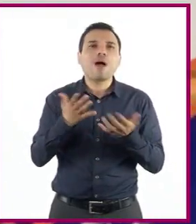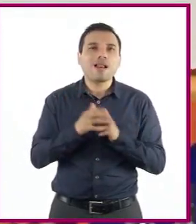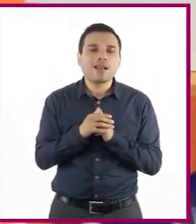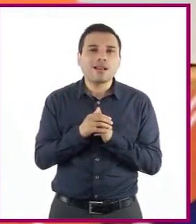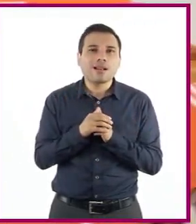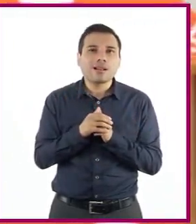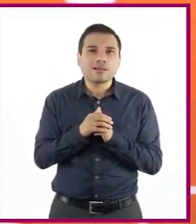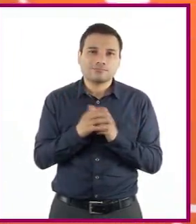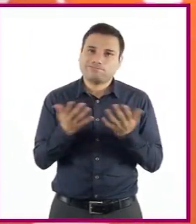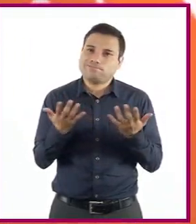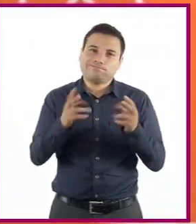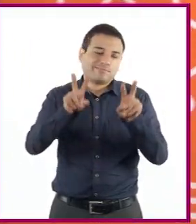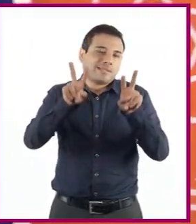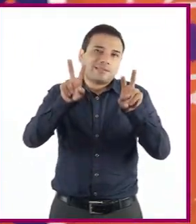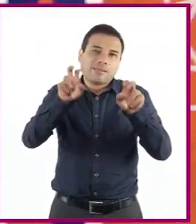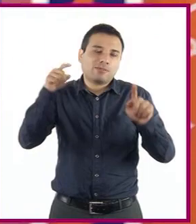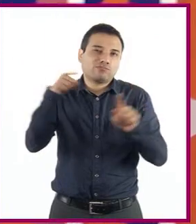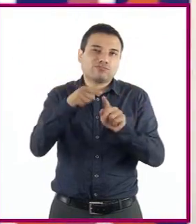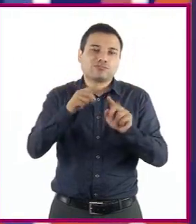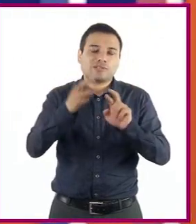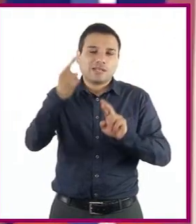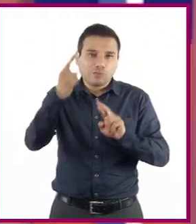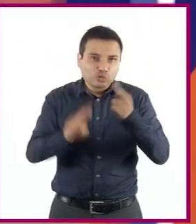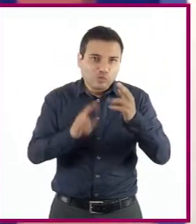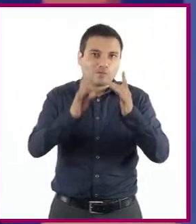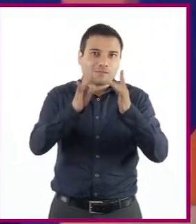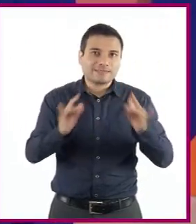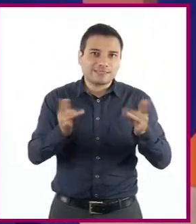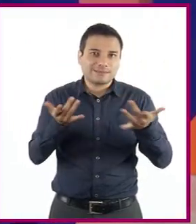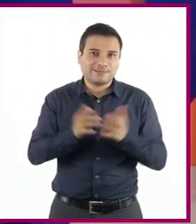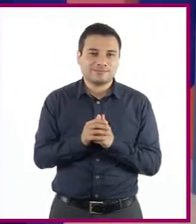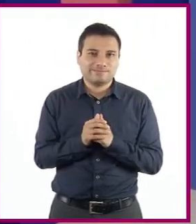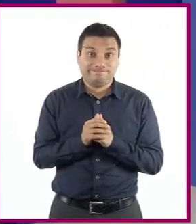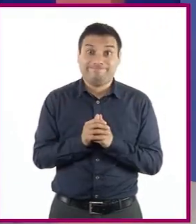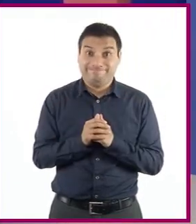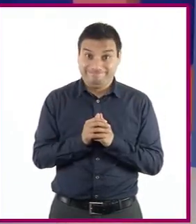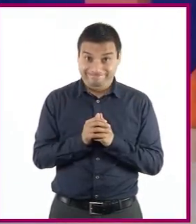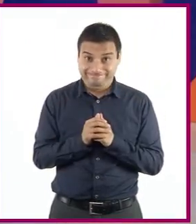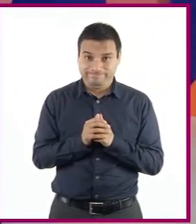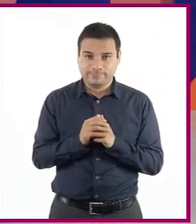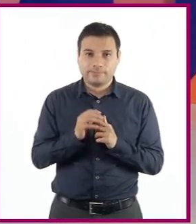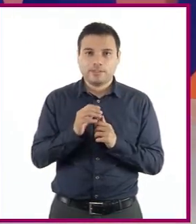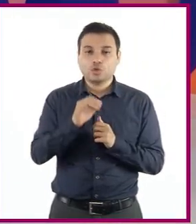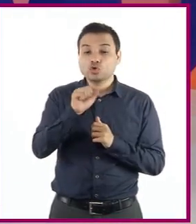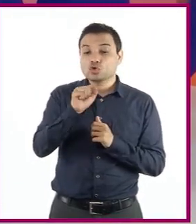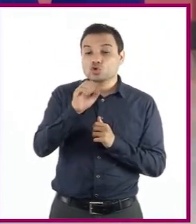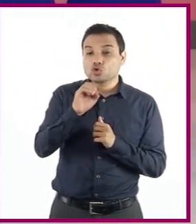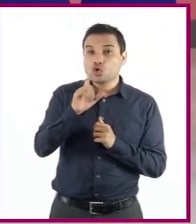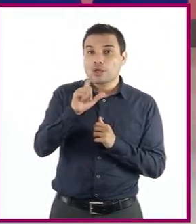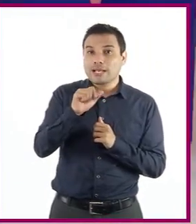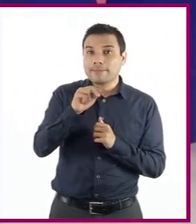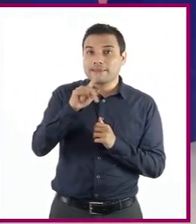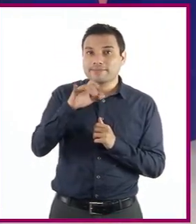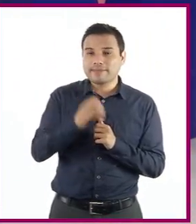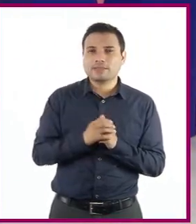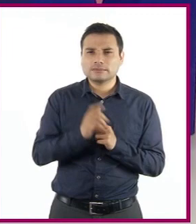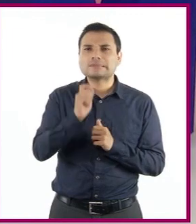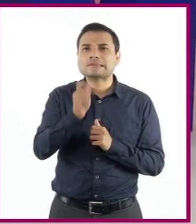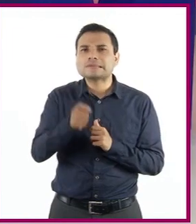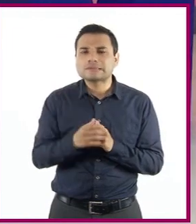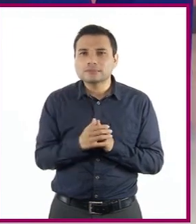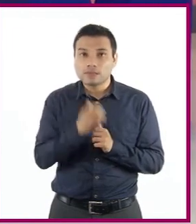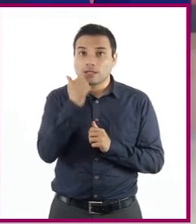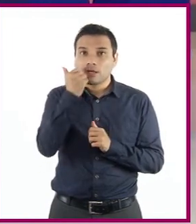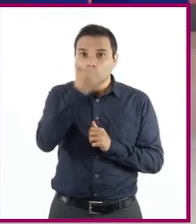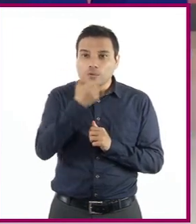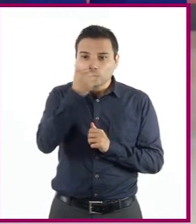carta es la dedicada a la Revolución Francesa. Y con solamente, pienso que los alumnos buscan dejar en claro